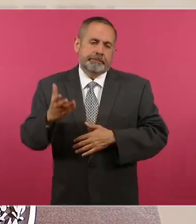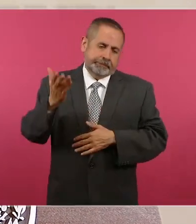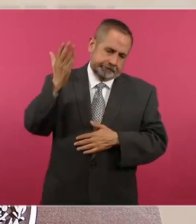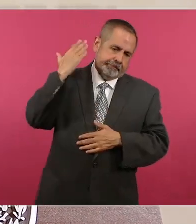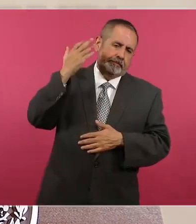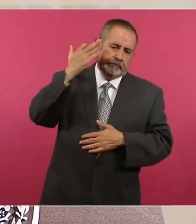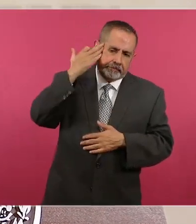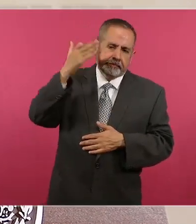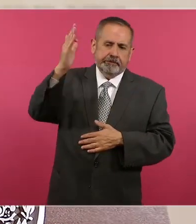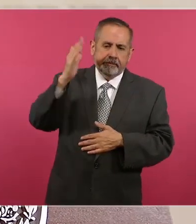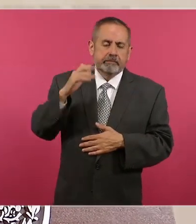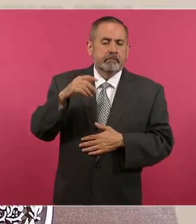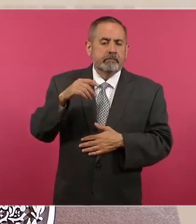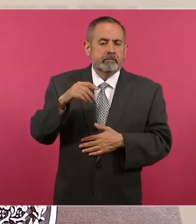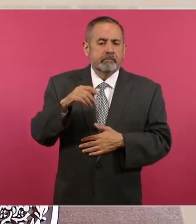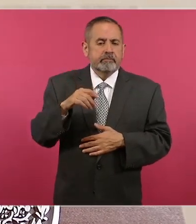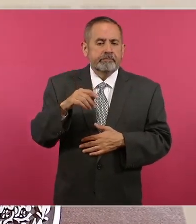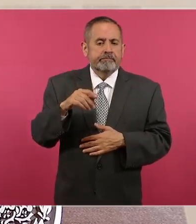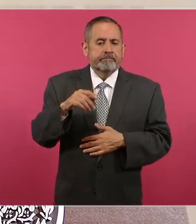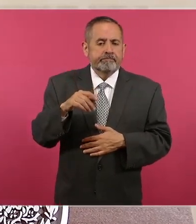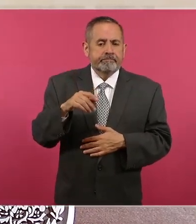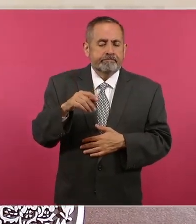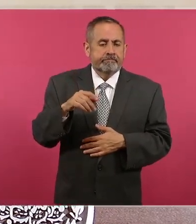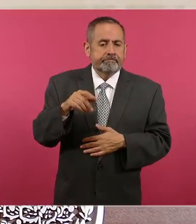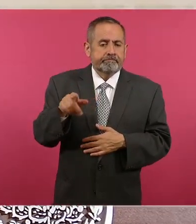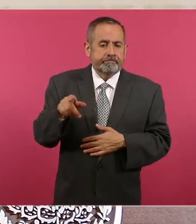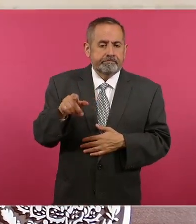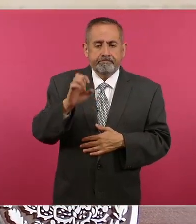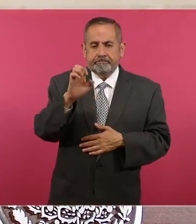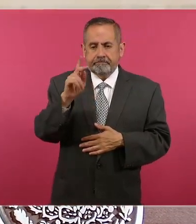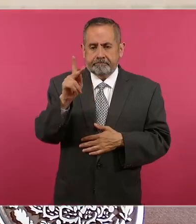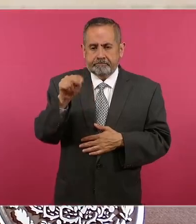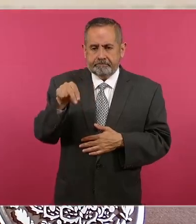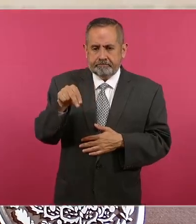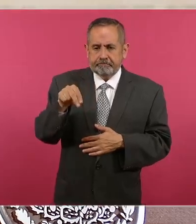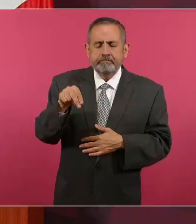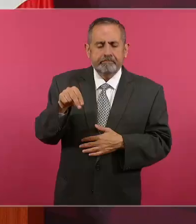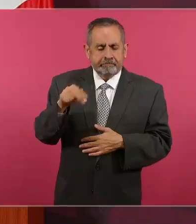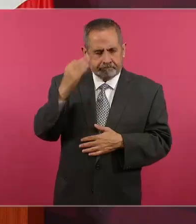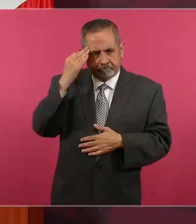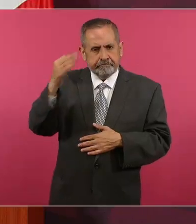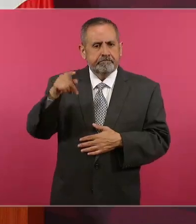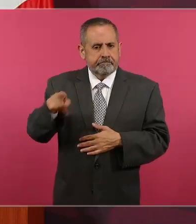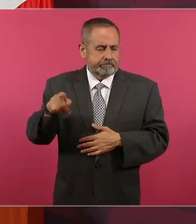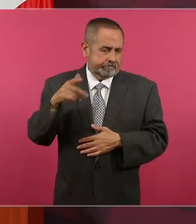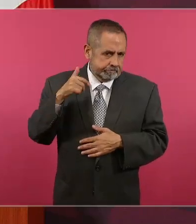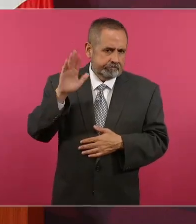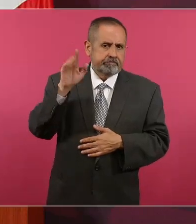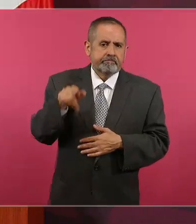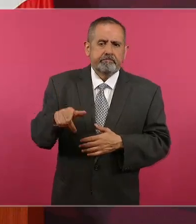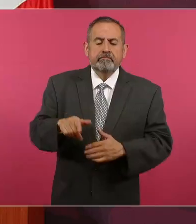de la época de el presidente Peña,